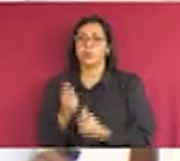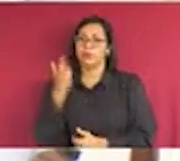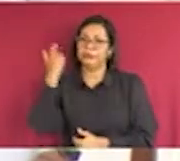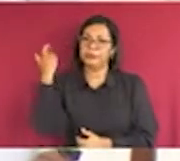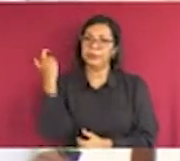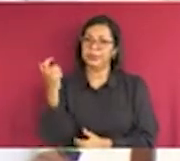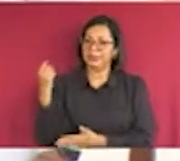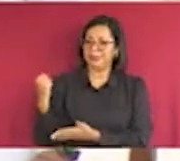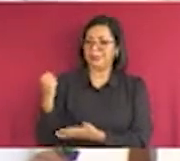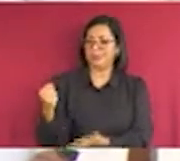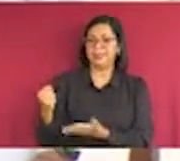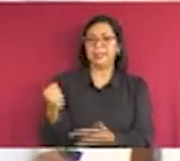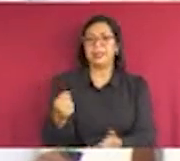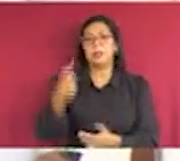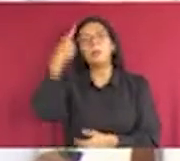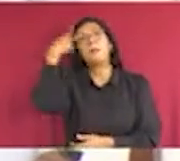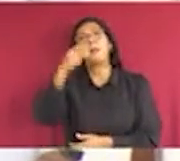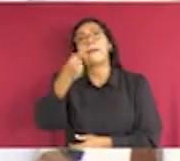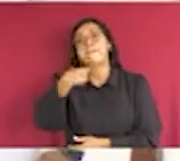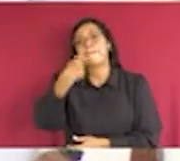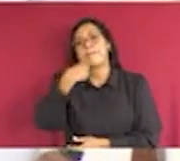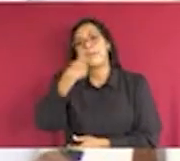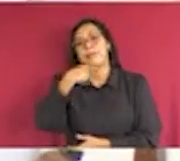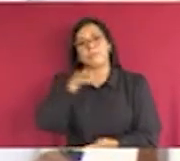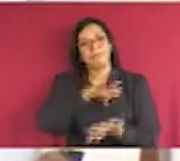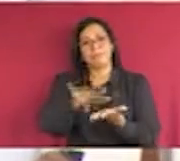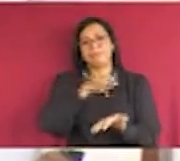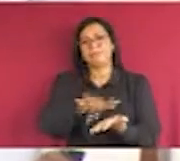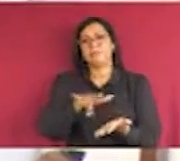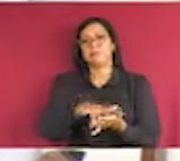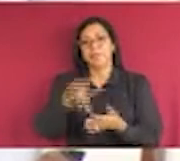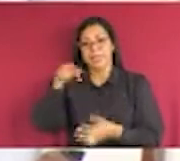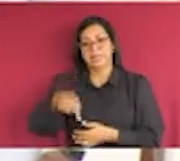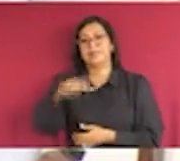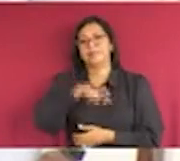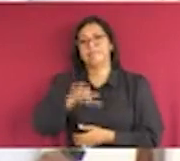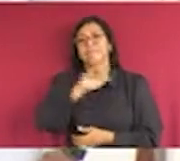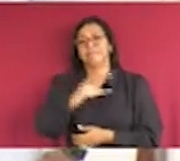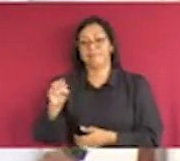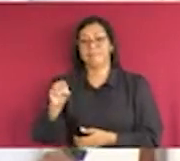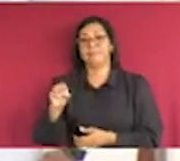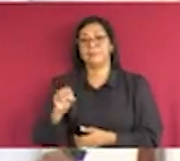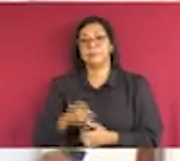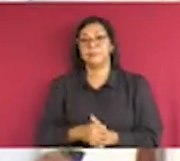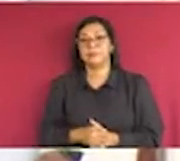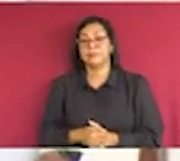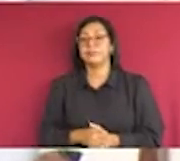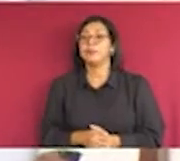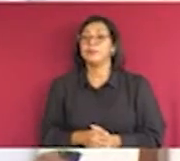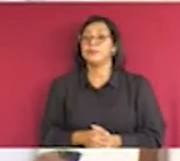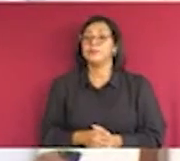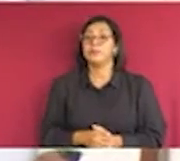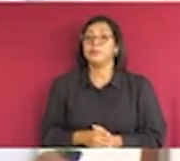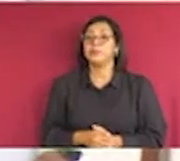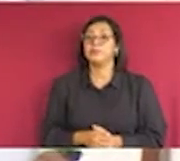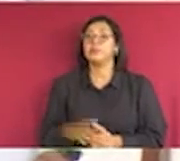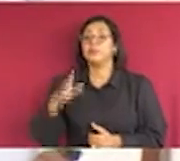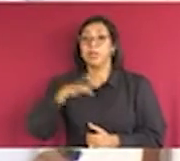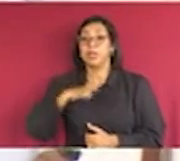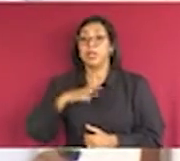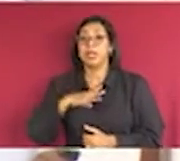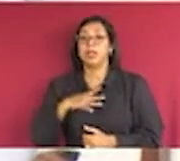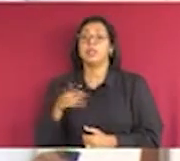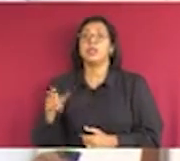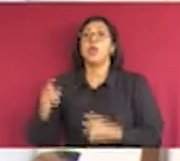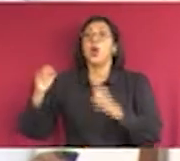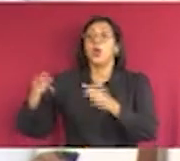garantizar el abasto de medicamentos en nuestro estado. Vamos a crear, como ya se los había dicho, la Agencia de Seguridad Alimentaria